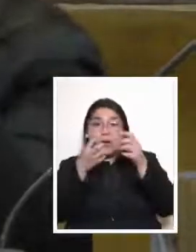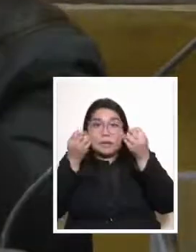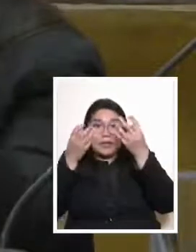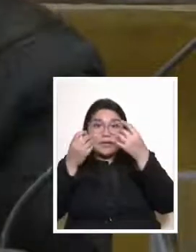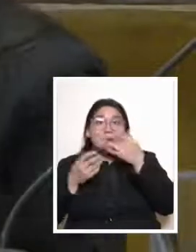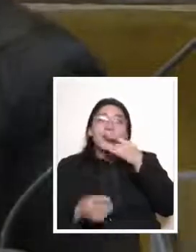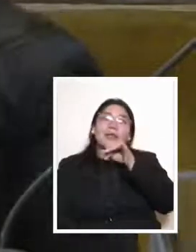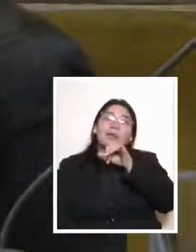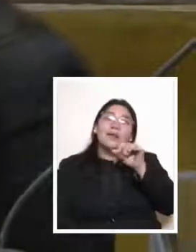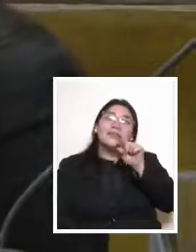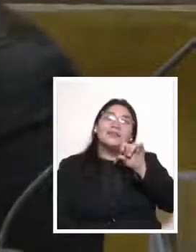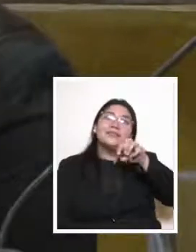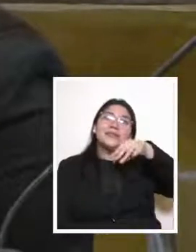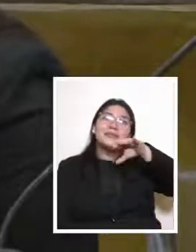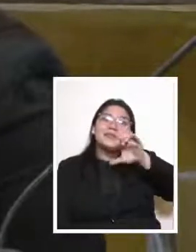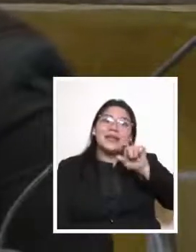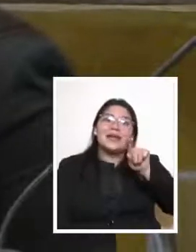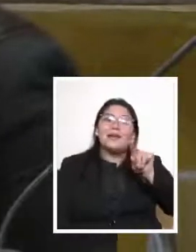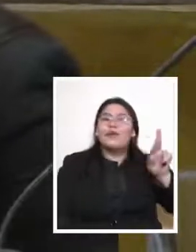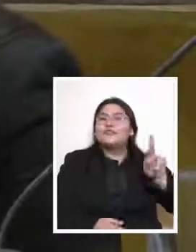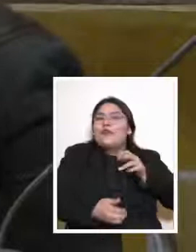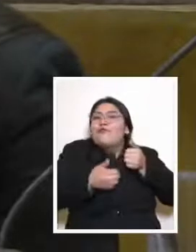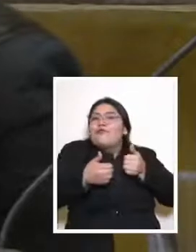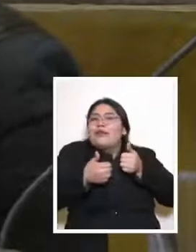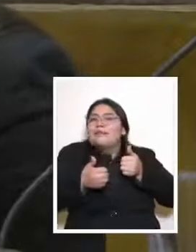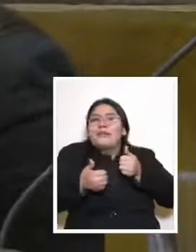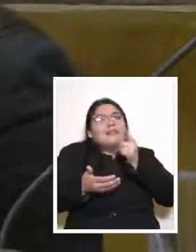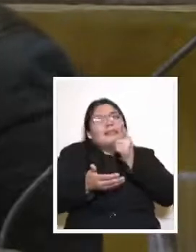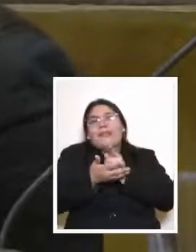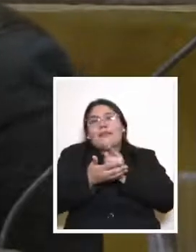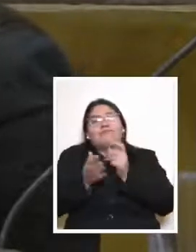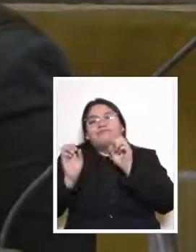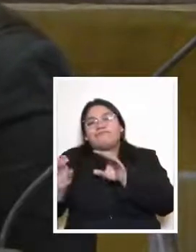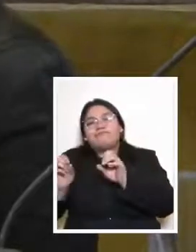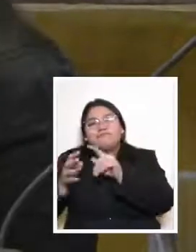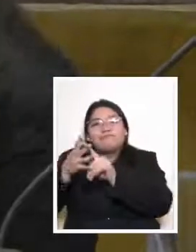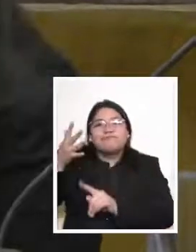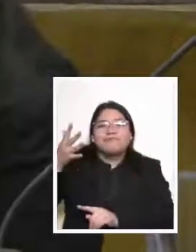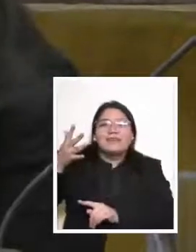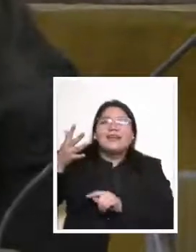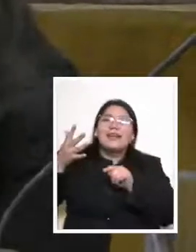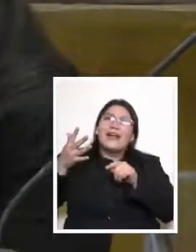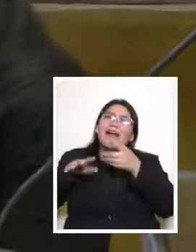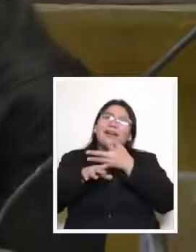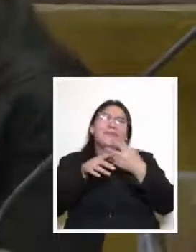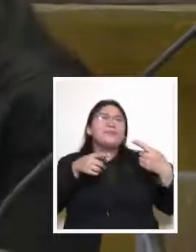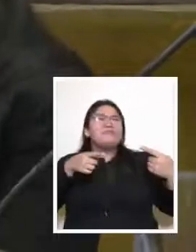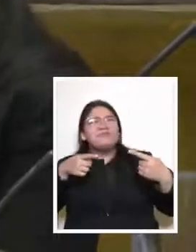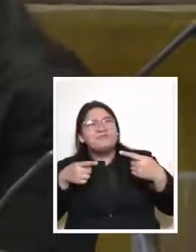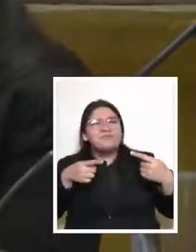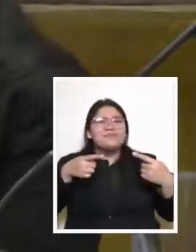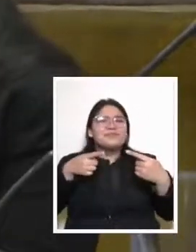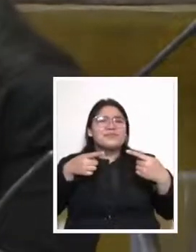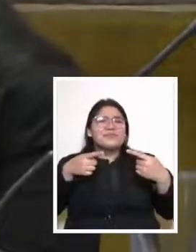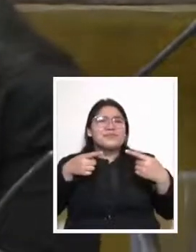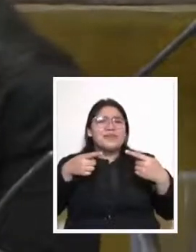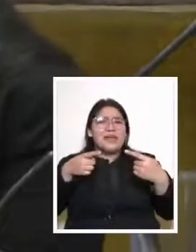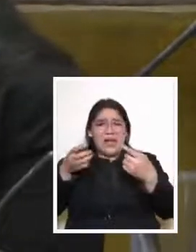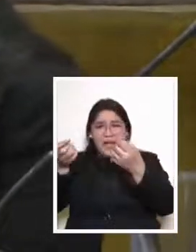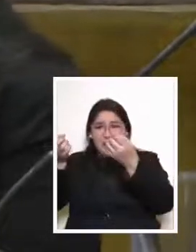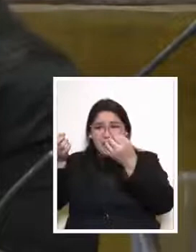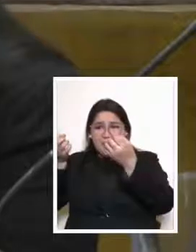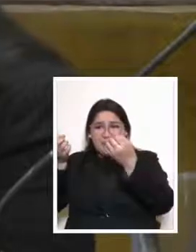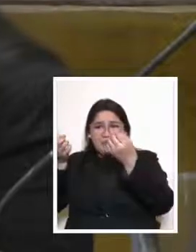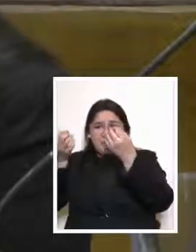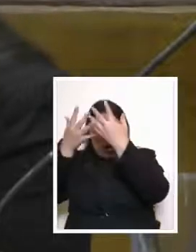en el CIMSE. Entonces ahí se produce esta como disyuntiva de logro aprendizajes a través